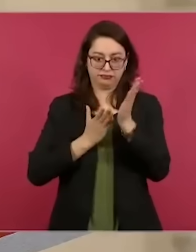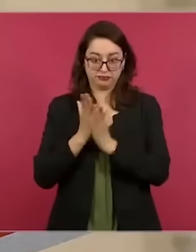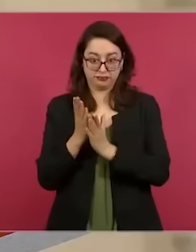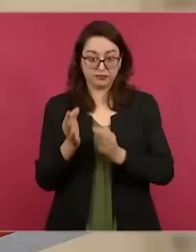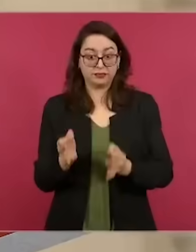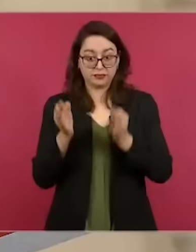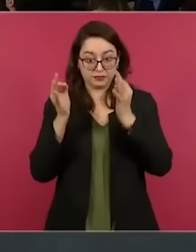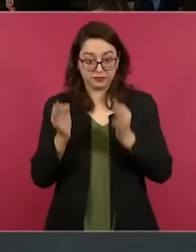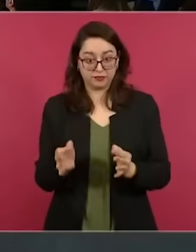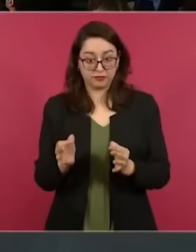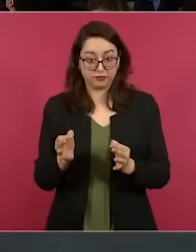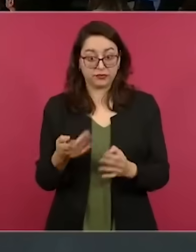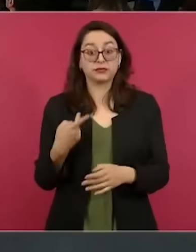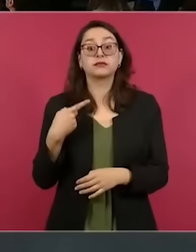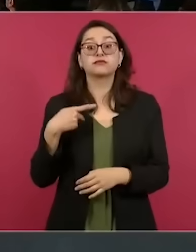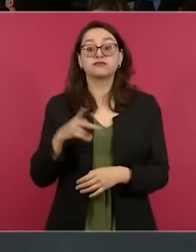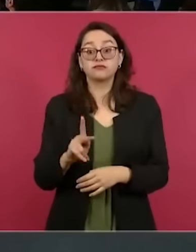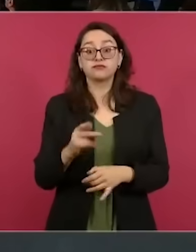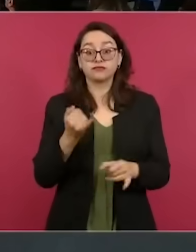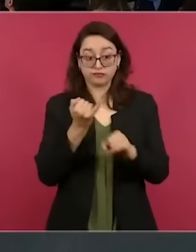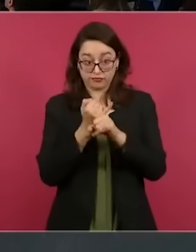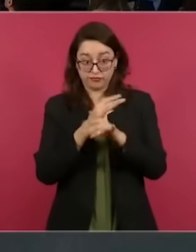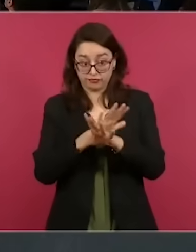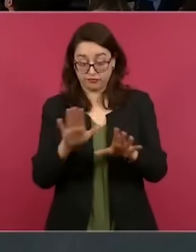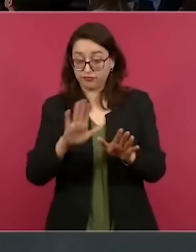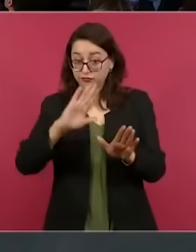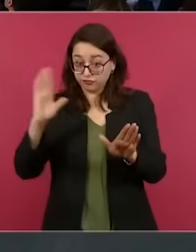estoy anexando el informe